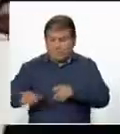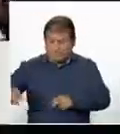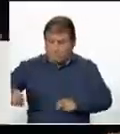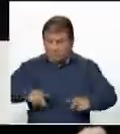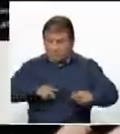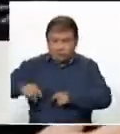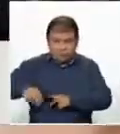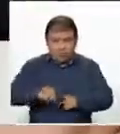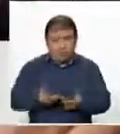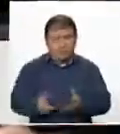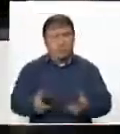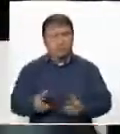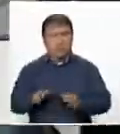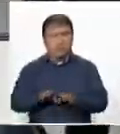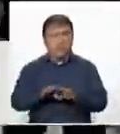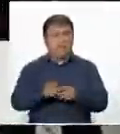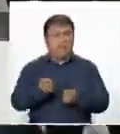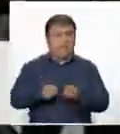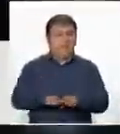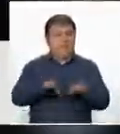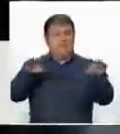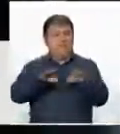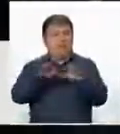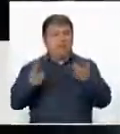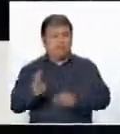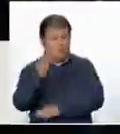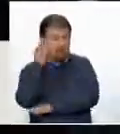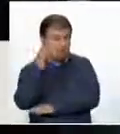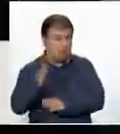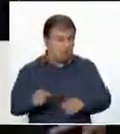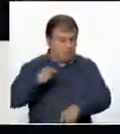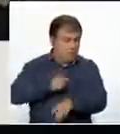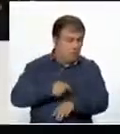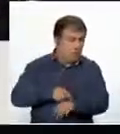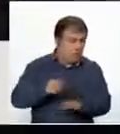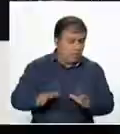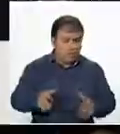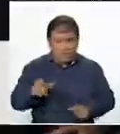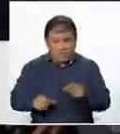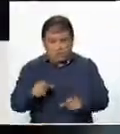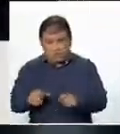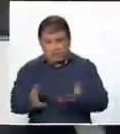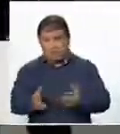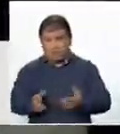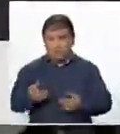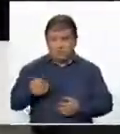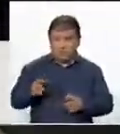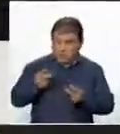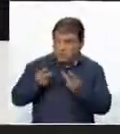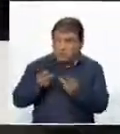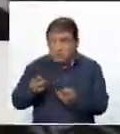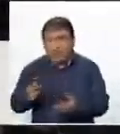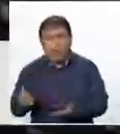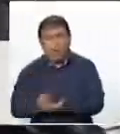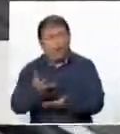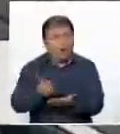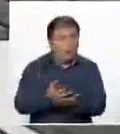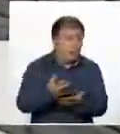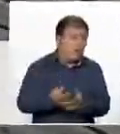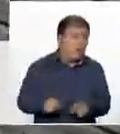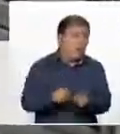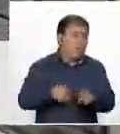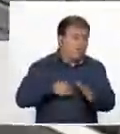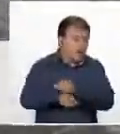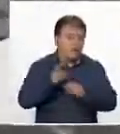el Jirón de la Unión. Galerías abiertas, era casi el mediodía, es un momento en el que las personas vienen a hacer sus compras aquí, tanto restaurantes